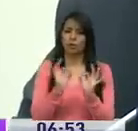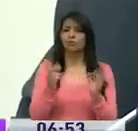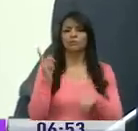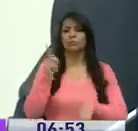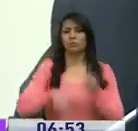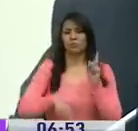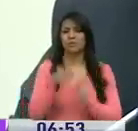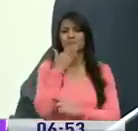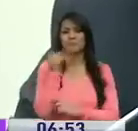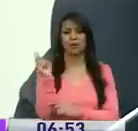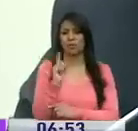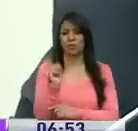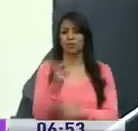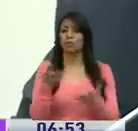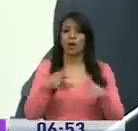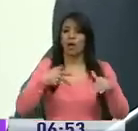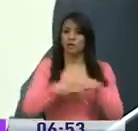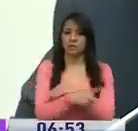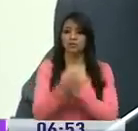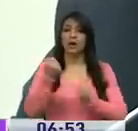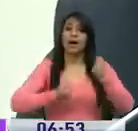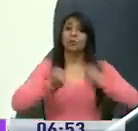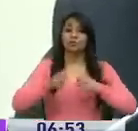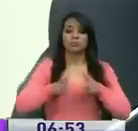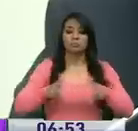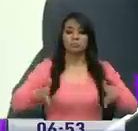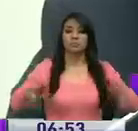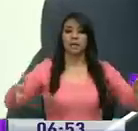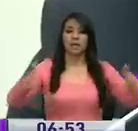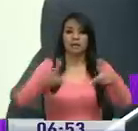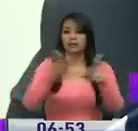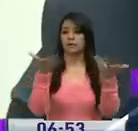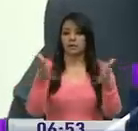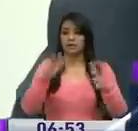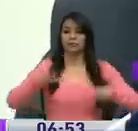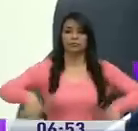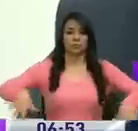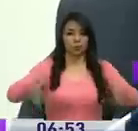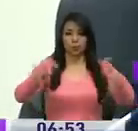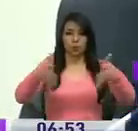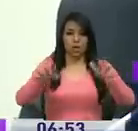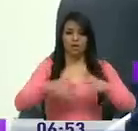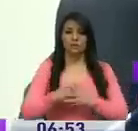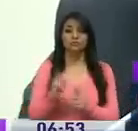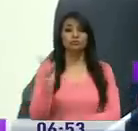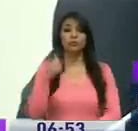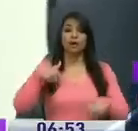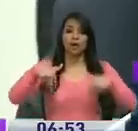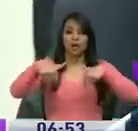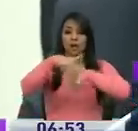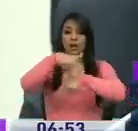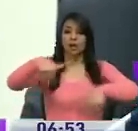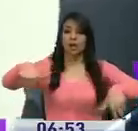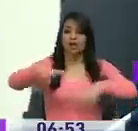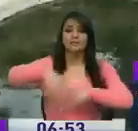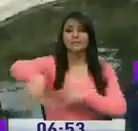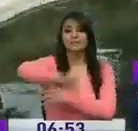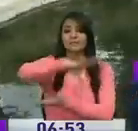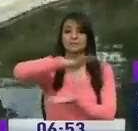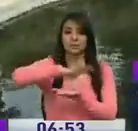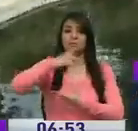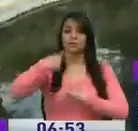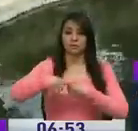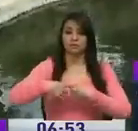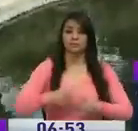histórico no habrá acceso a los parqueaderos que están apostados dentro del centro histórico se va a peaton isar prácticamente el centro histórico